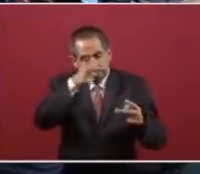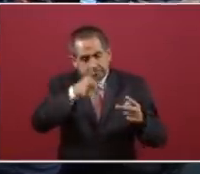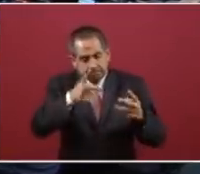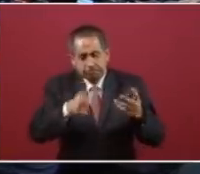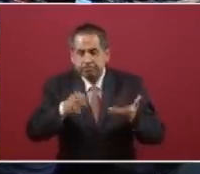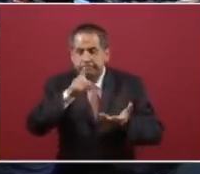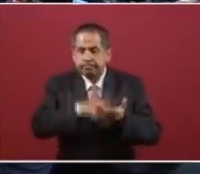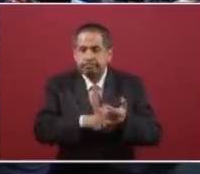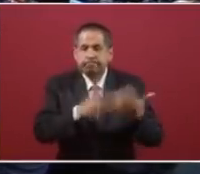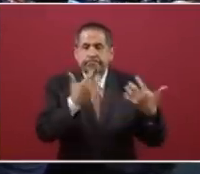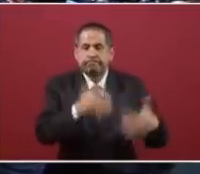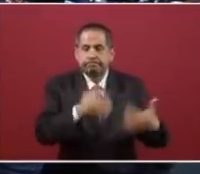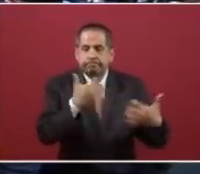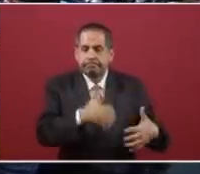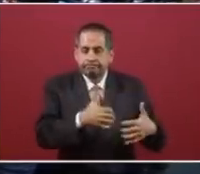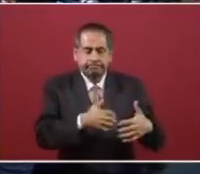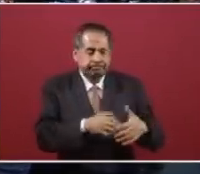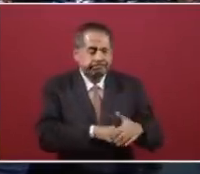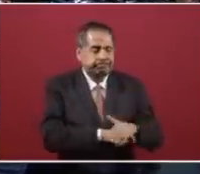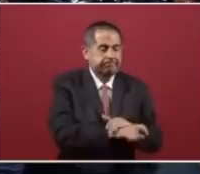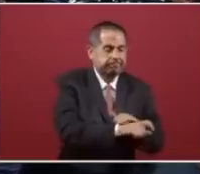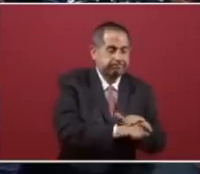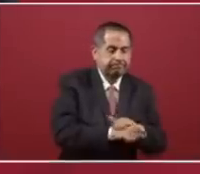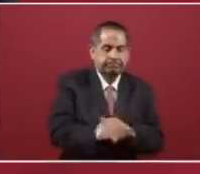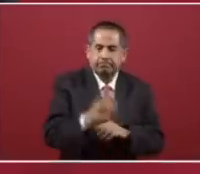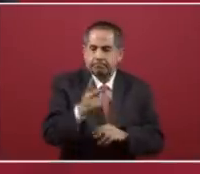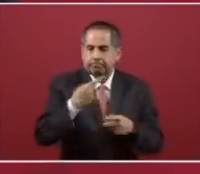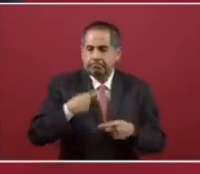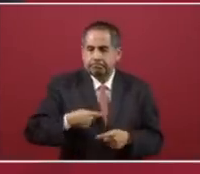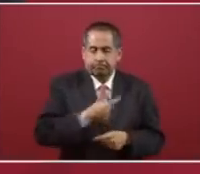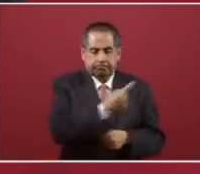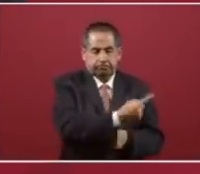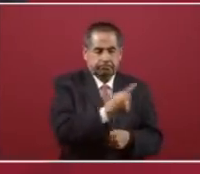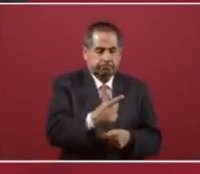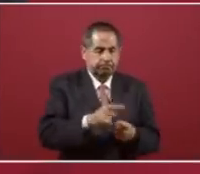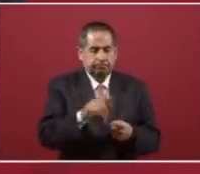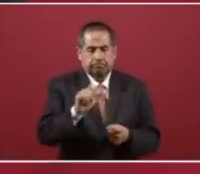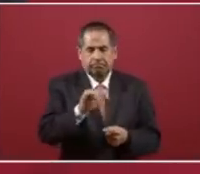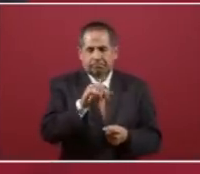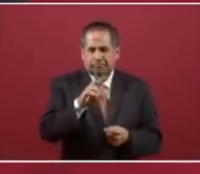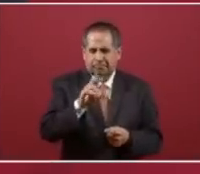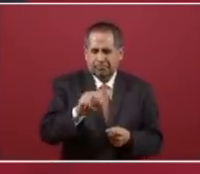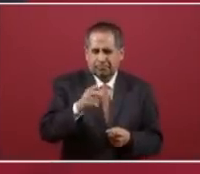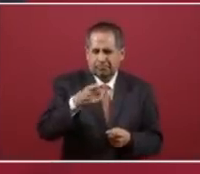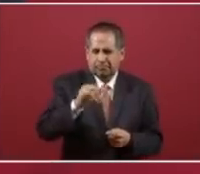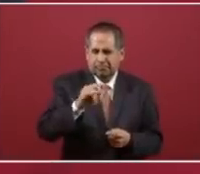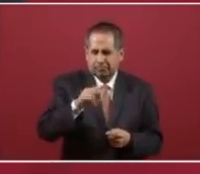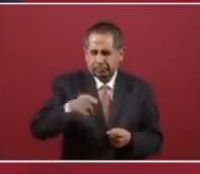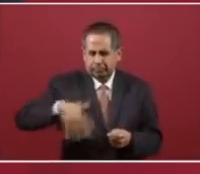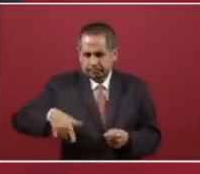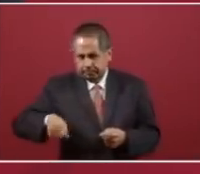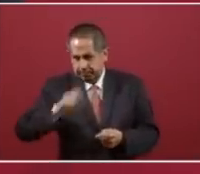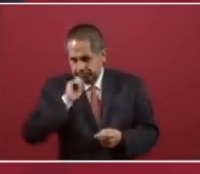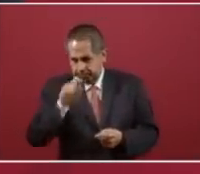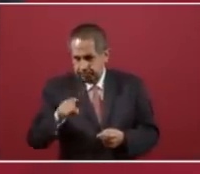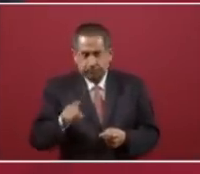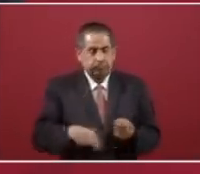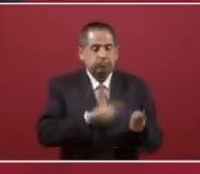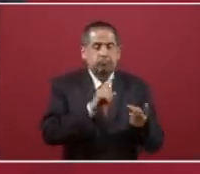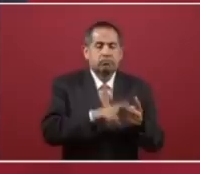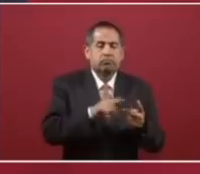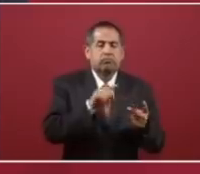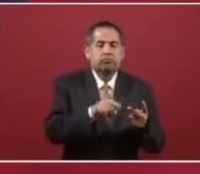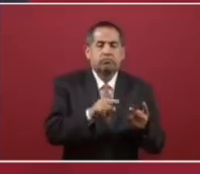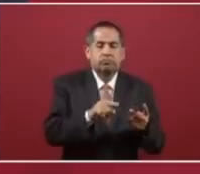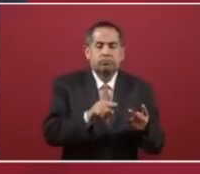financiando a dos personas en particular alejandro quintero el primero que acaba de ser mencionado aquí el publicista y